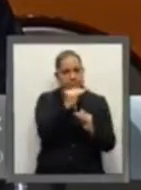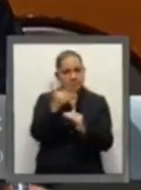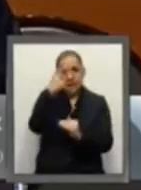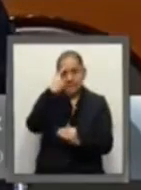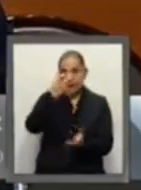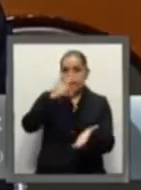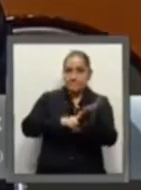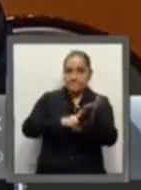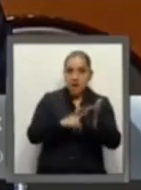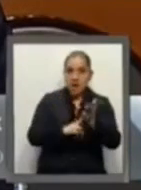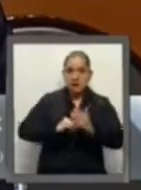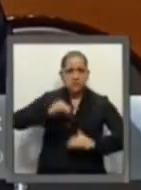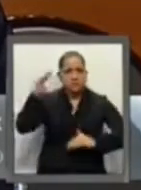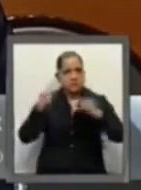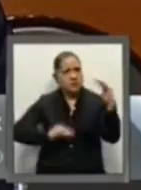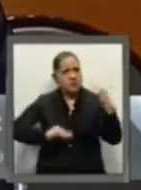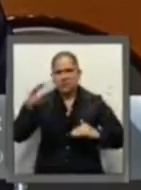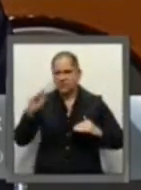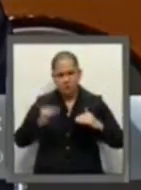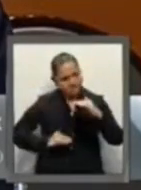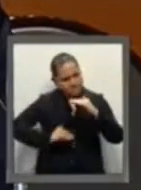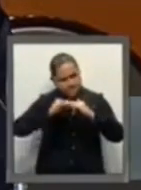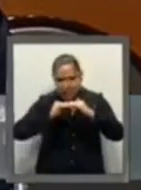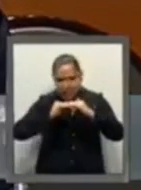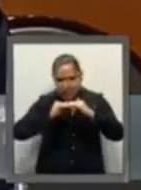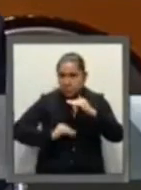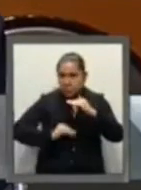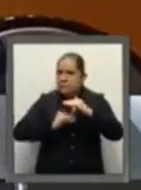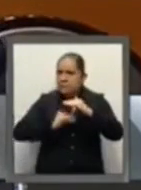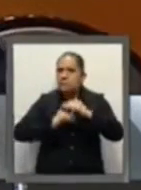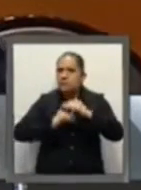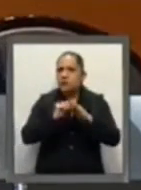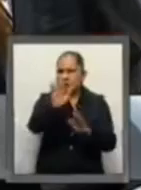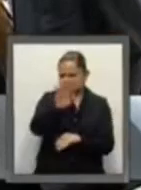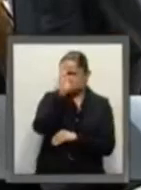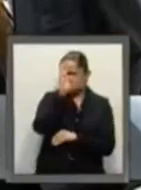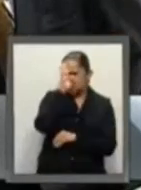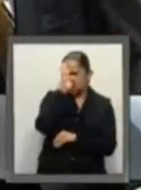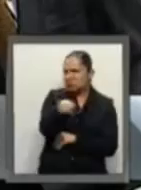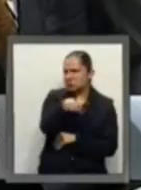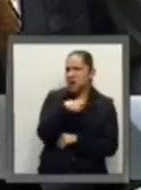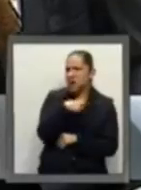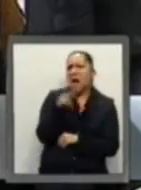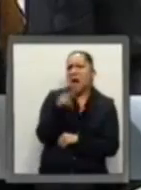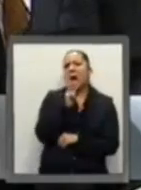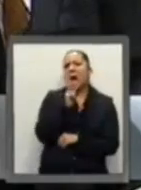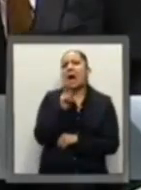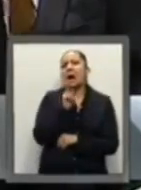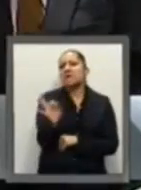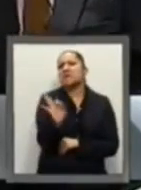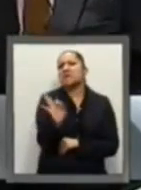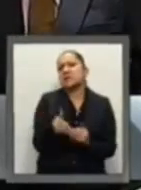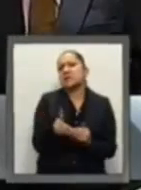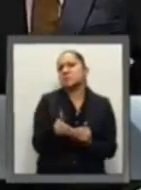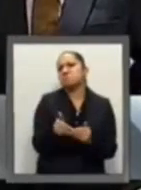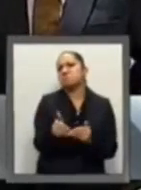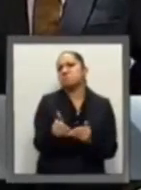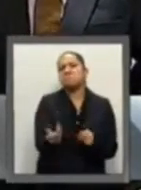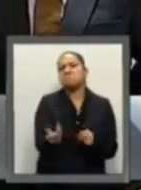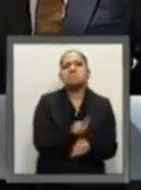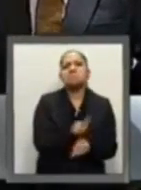vamos a ponernos en suposiciones qué ocurriría si efectivamente hubiera voluntad política del gobierno